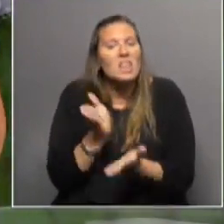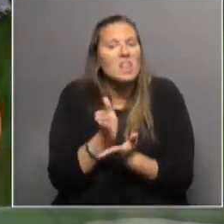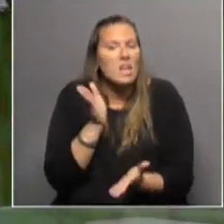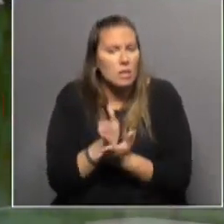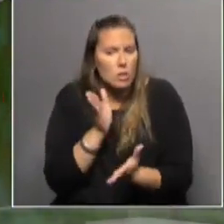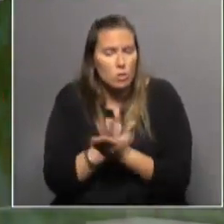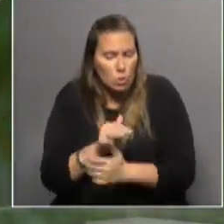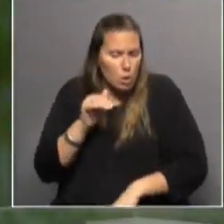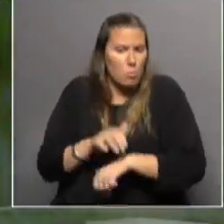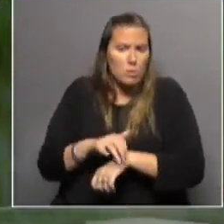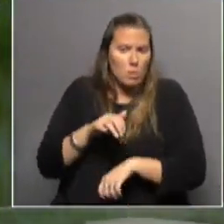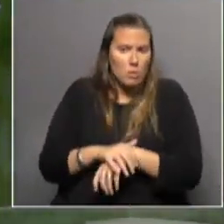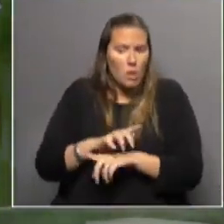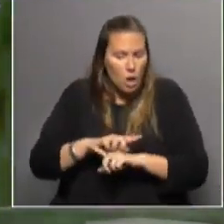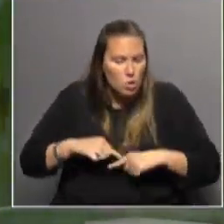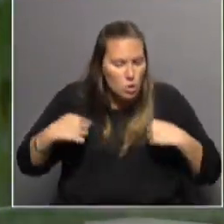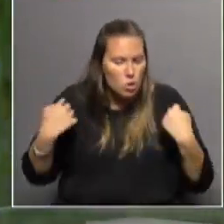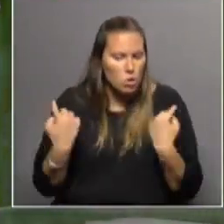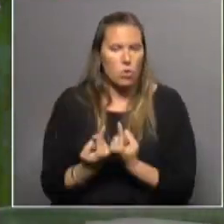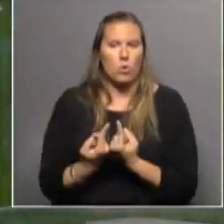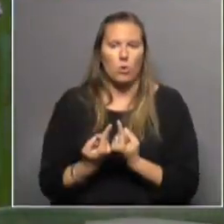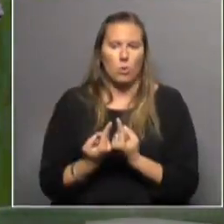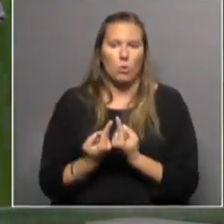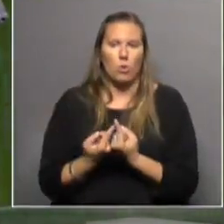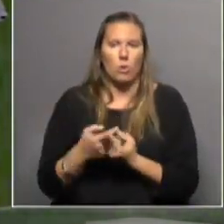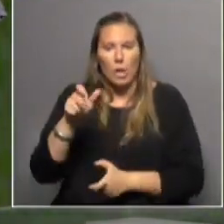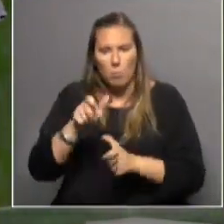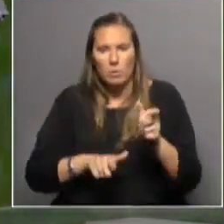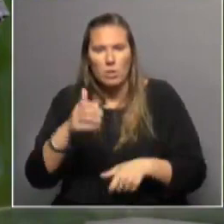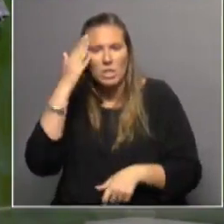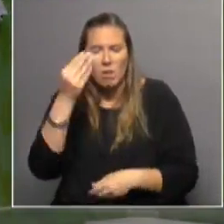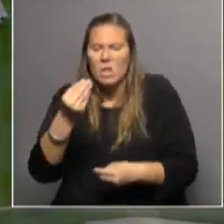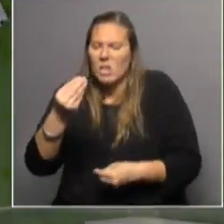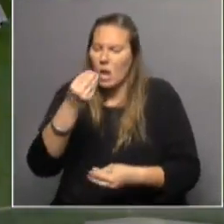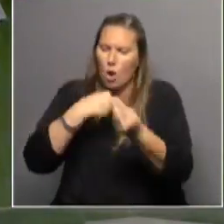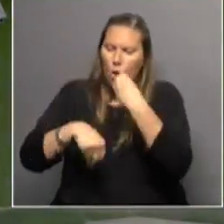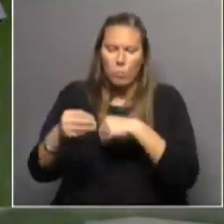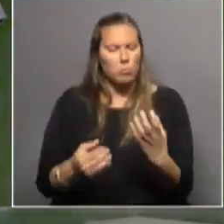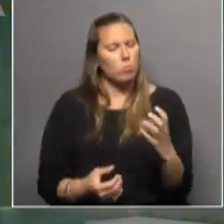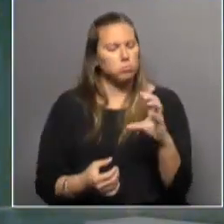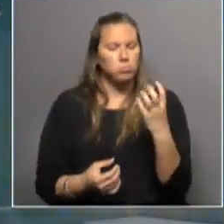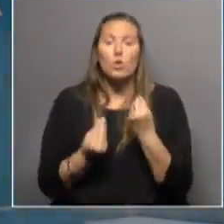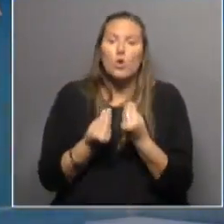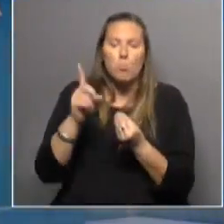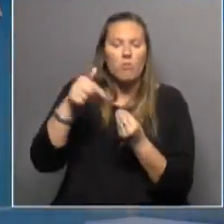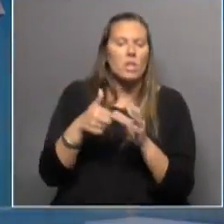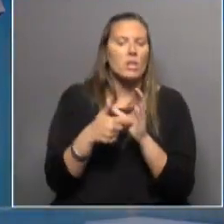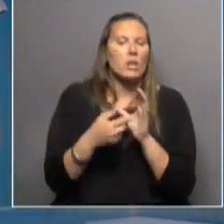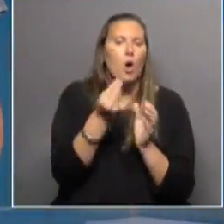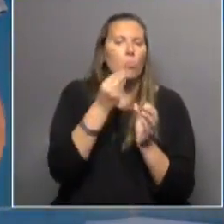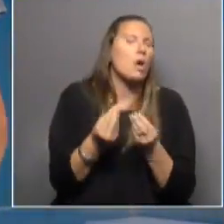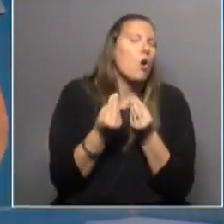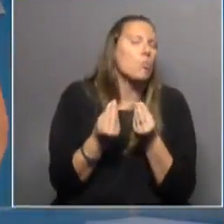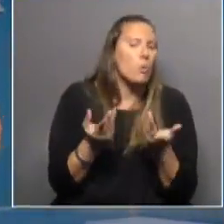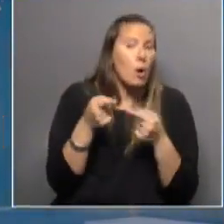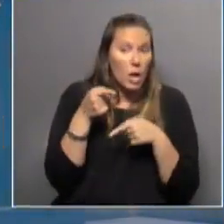y la responsabilidad que tenemos todos los ciudadanos de saber qué comemos y cómo se produce lo que comemos y